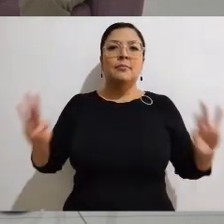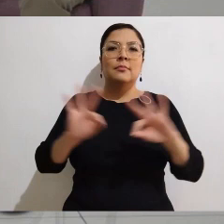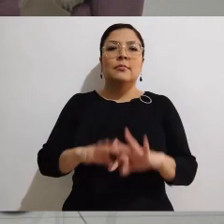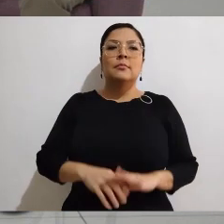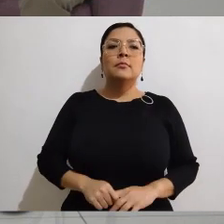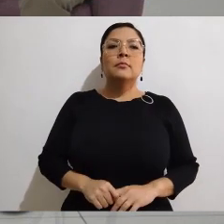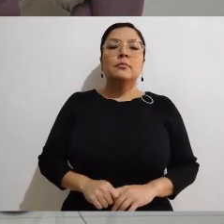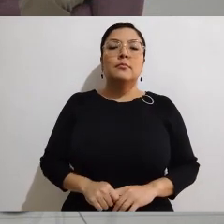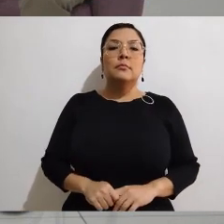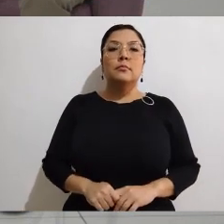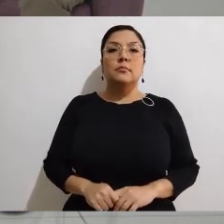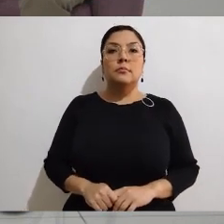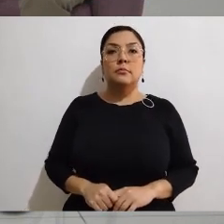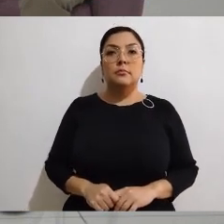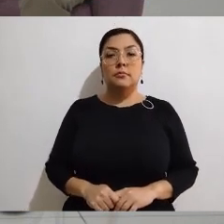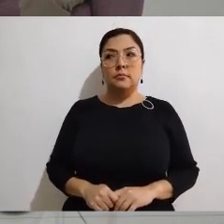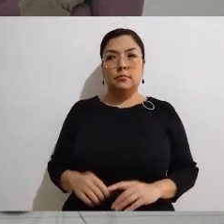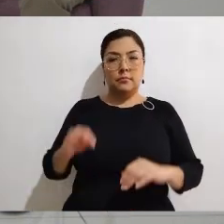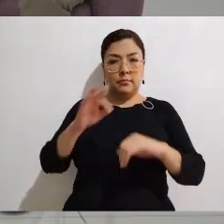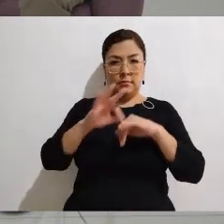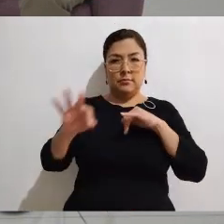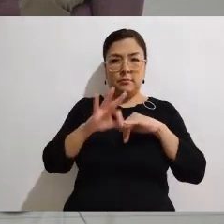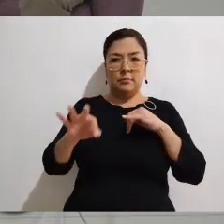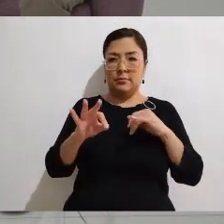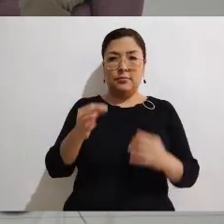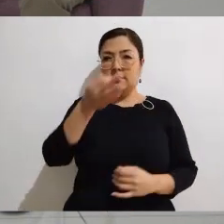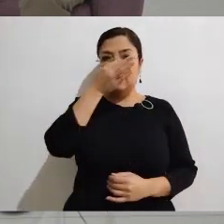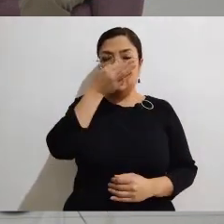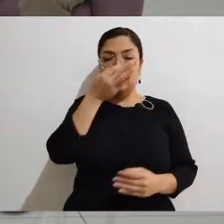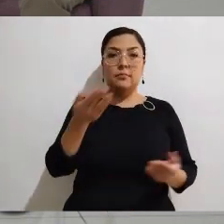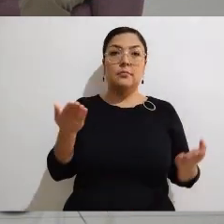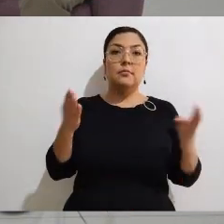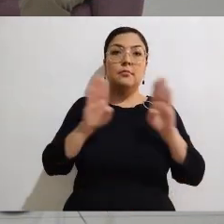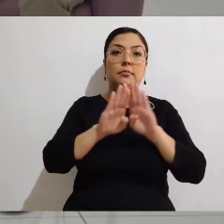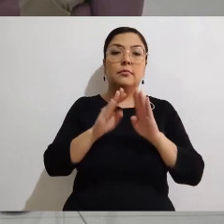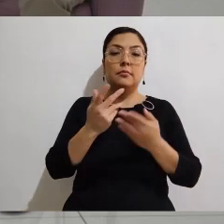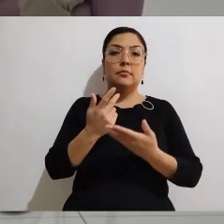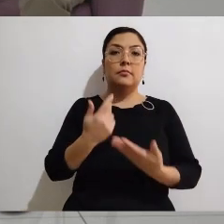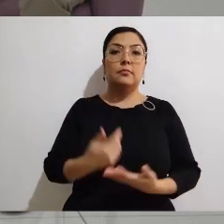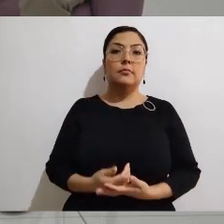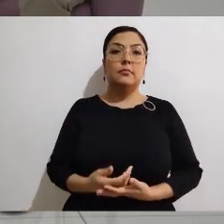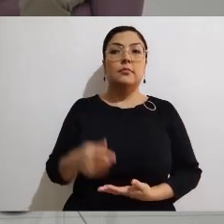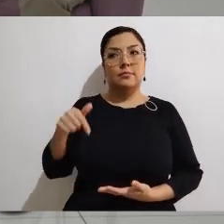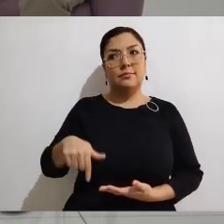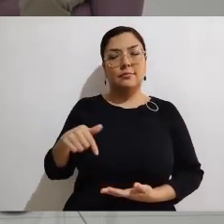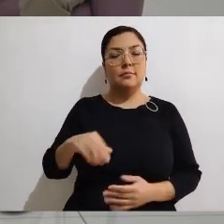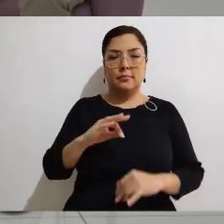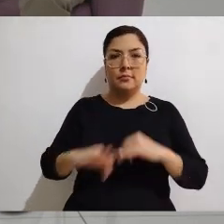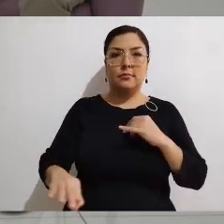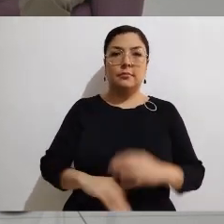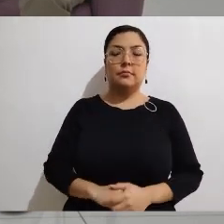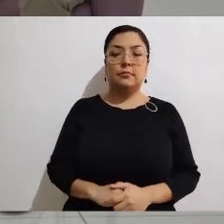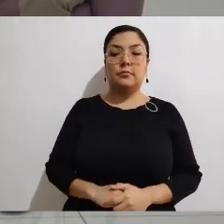importantes. Antes de continuar ya la última parte, ya estamos ya casi por terminar nuestro programa de la